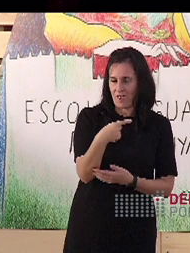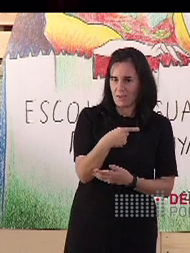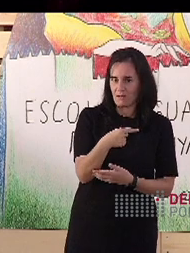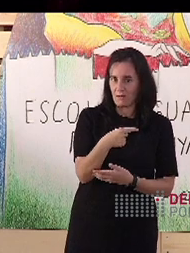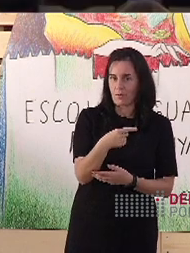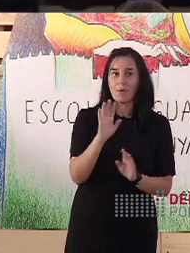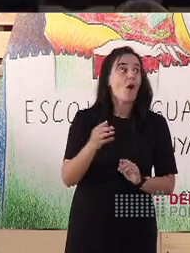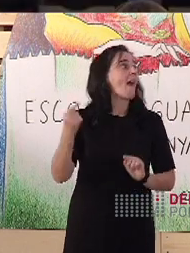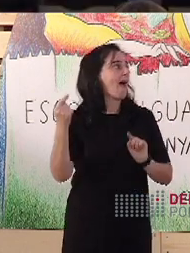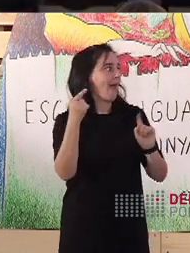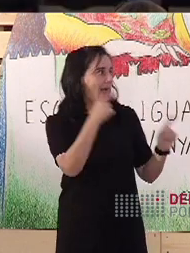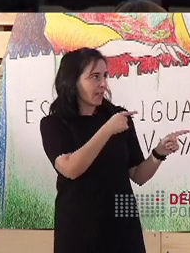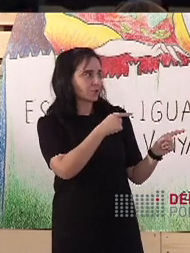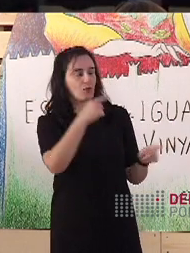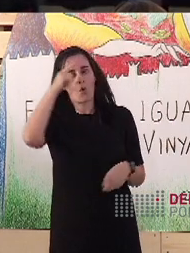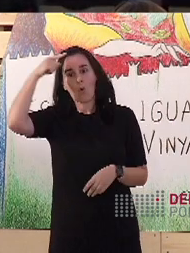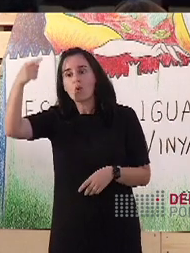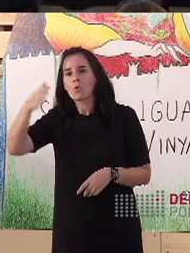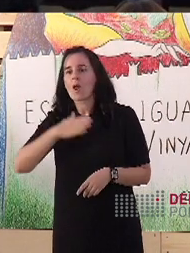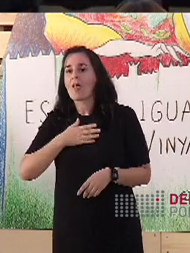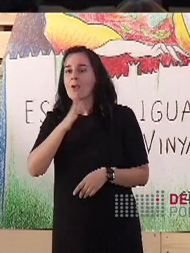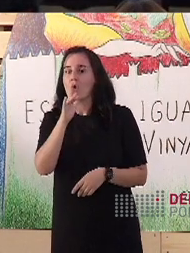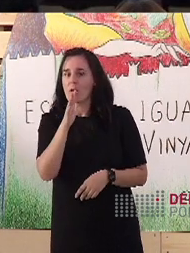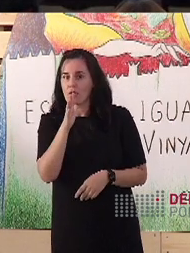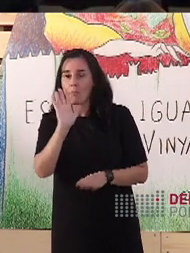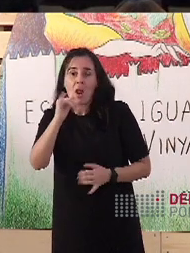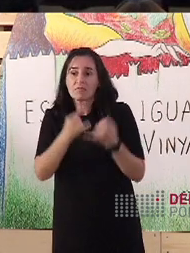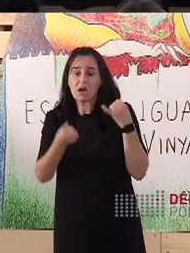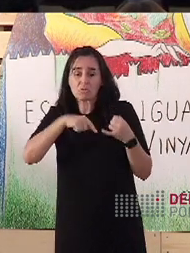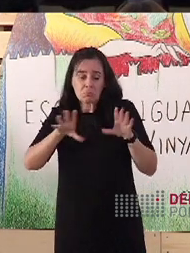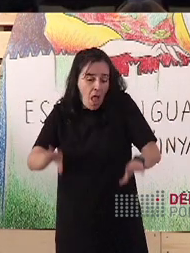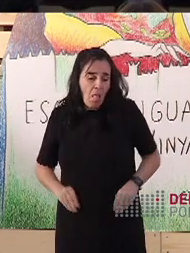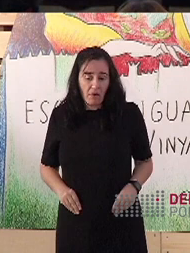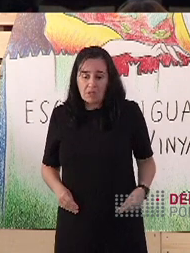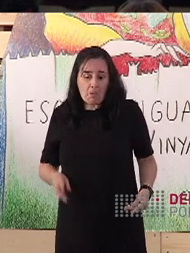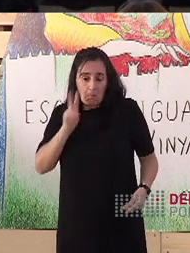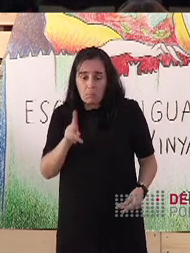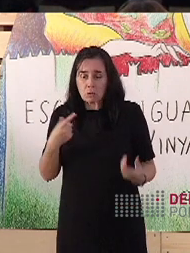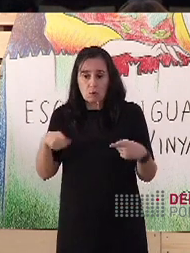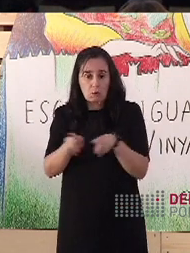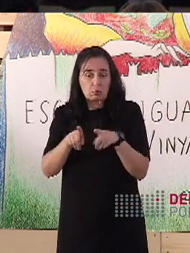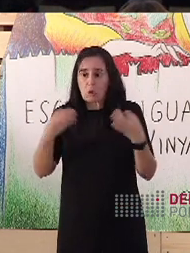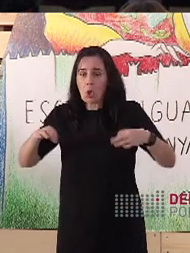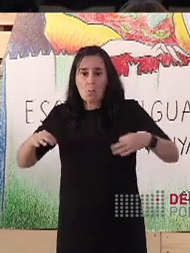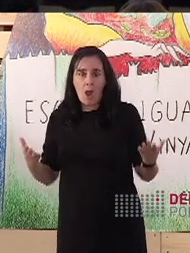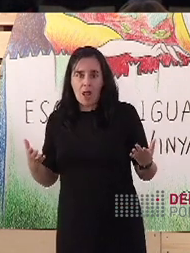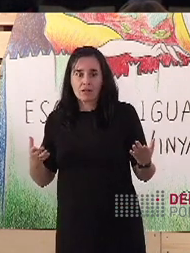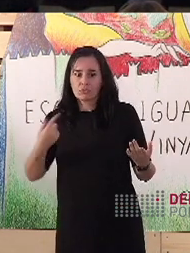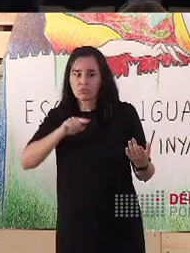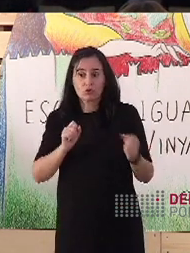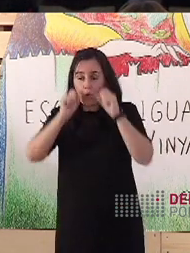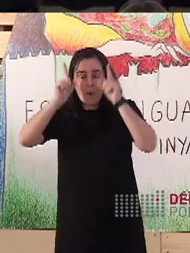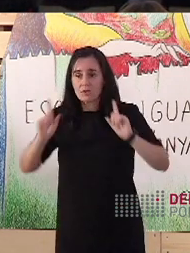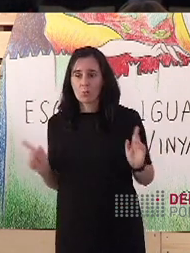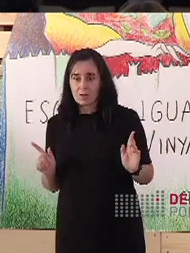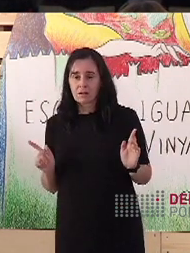es cultura de la violación. El problema es que lo hemos normalizado de tal manera que no somos conscientes de qué queremos decir cuando decimos cultura de la